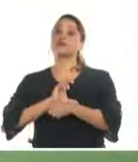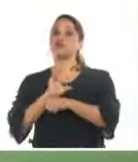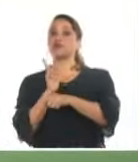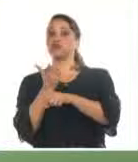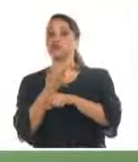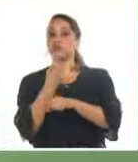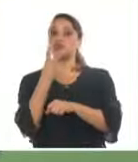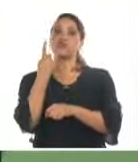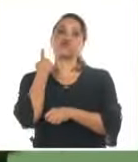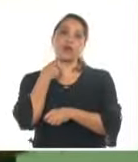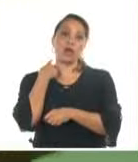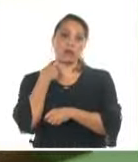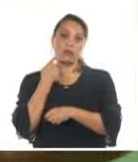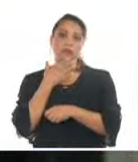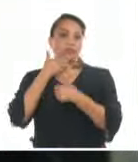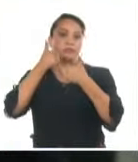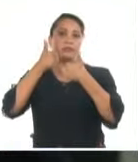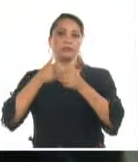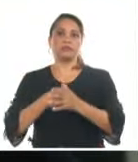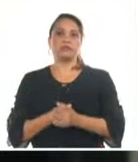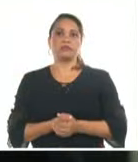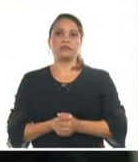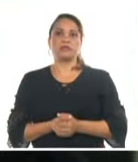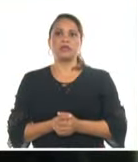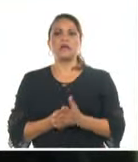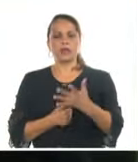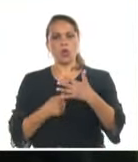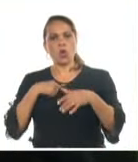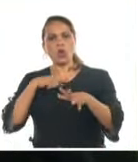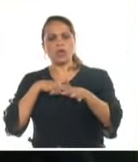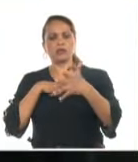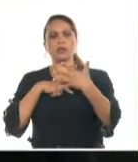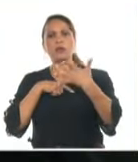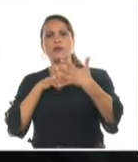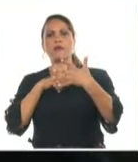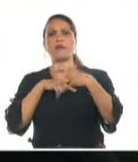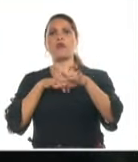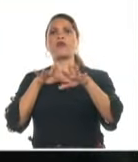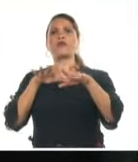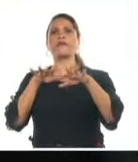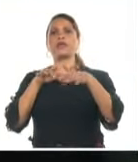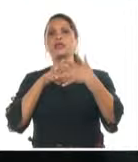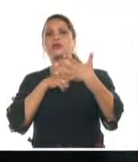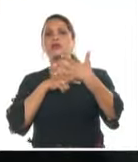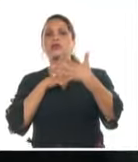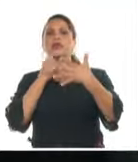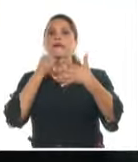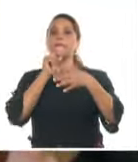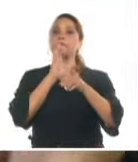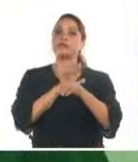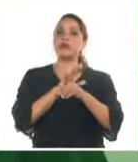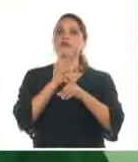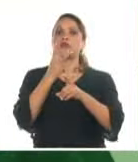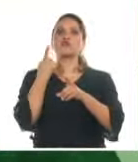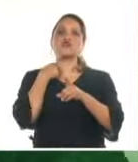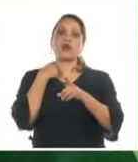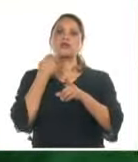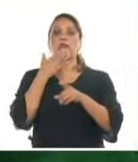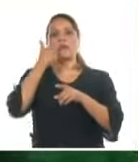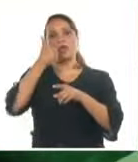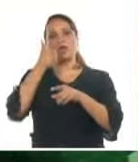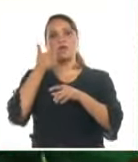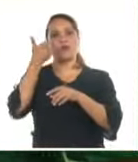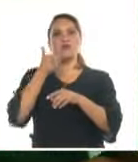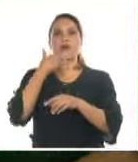2 años. ¿Pero hoy movían algunos dedos? Sí, pero empezaron y van a terminar en 2 años. Cada vez mejor.